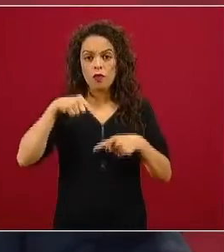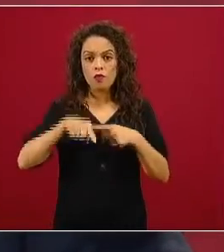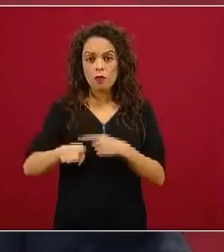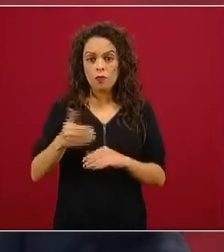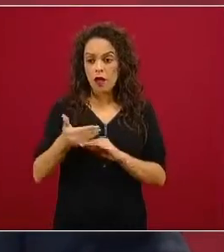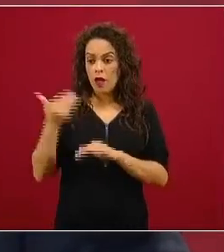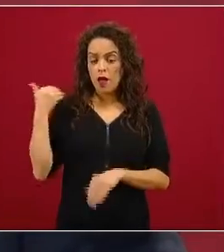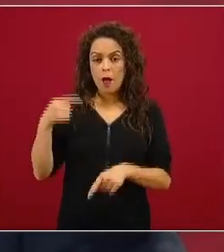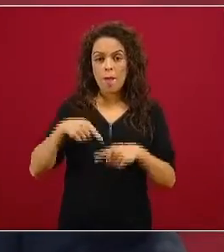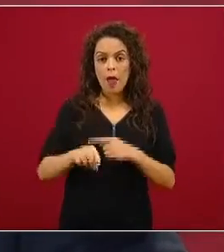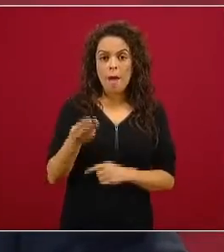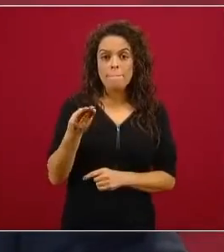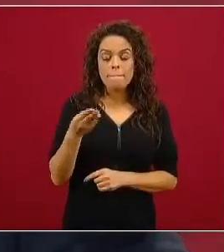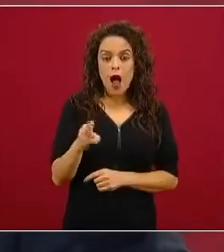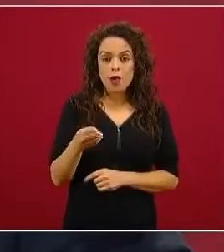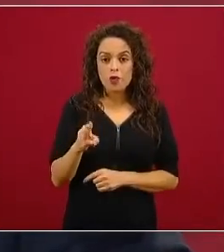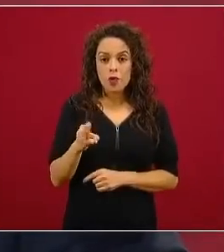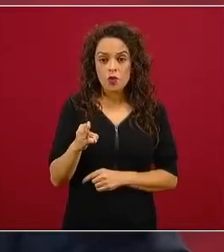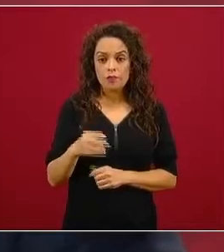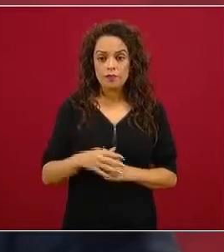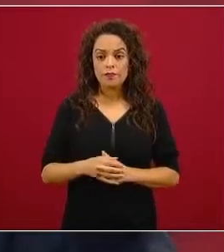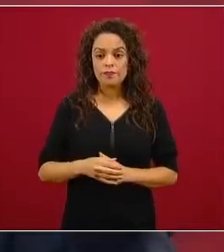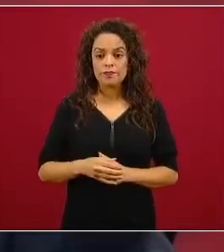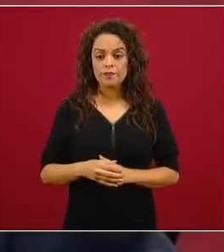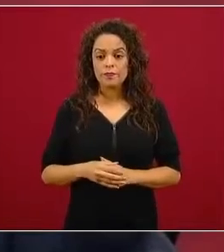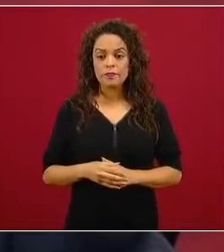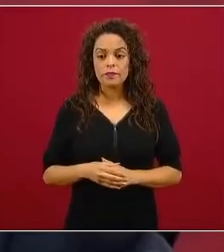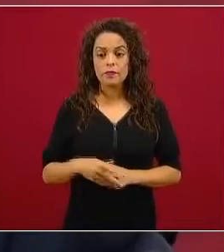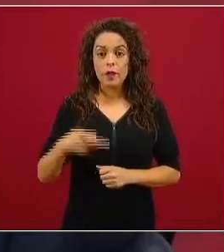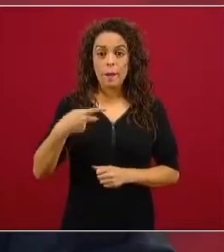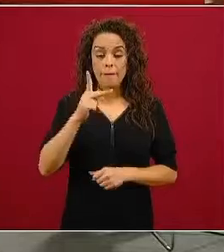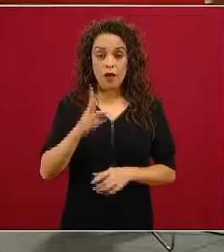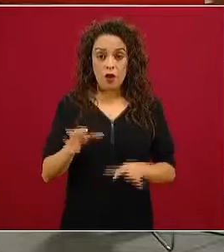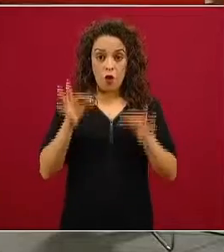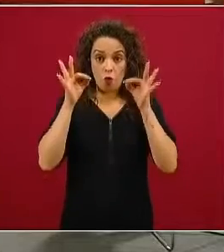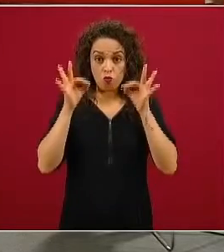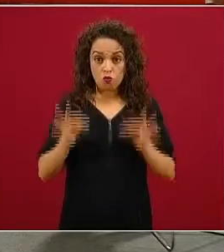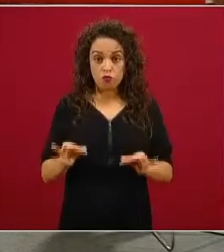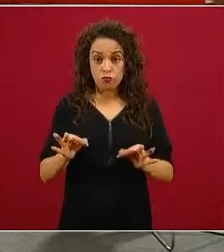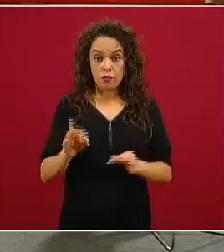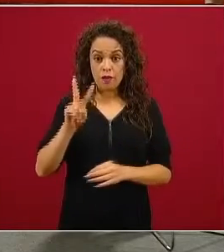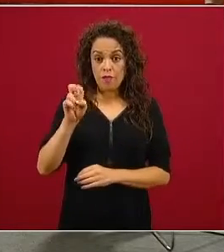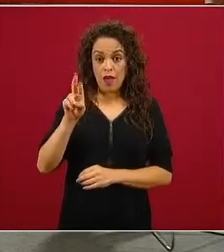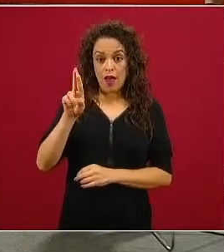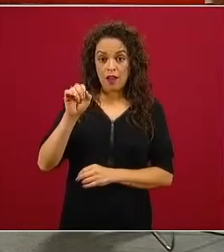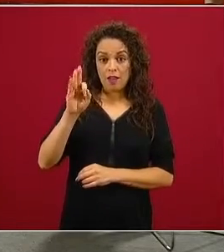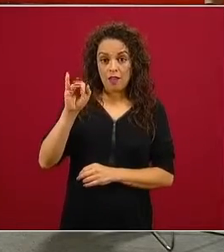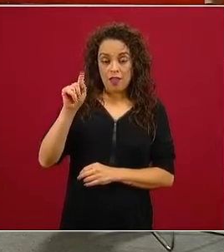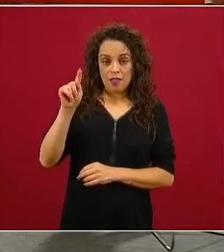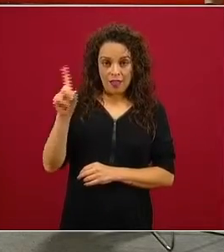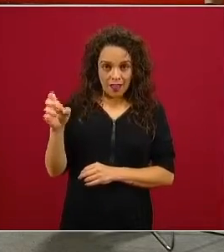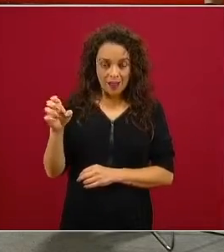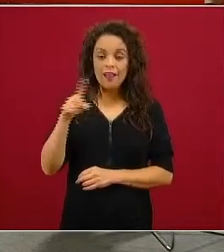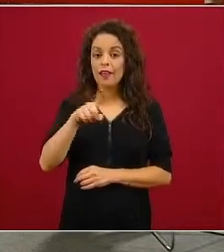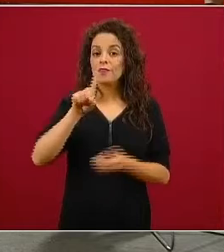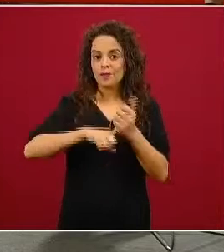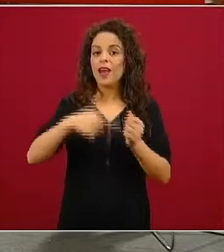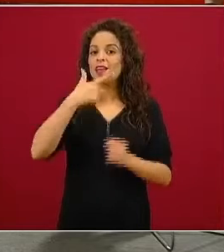una conspiración, todo eso no es verdad, etc. Entonces, esto es el